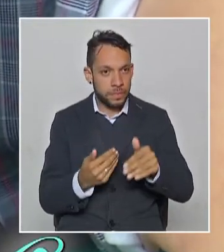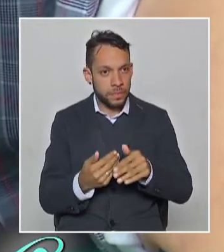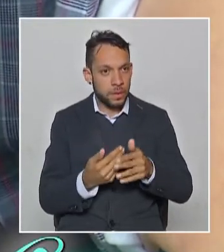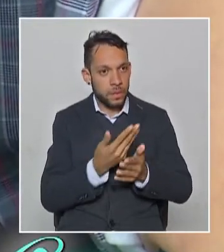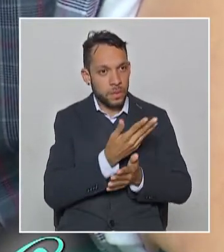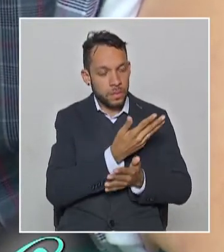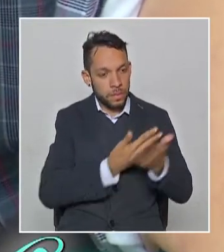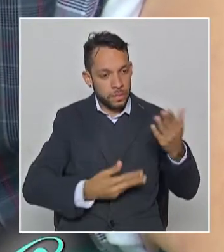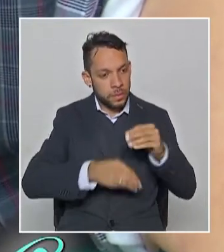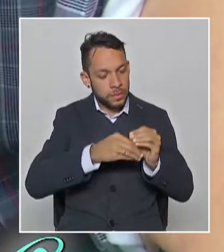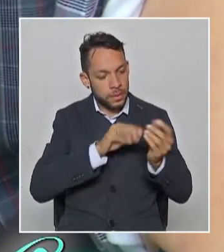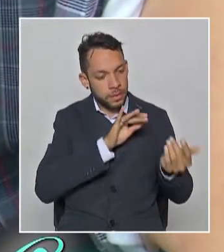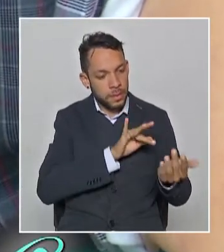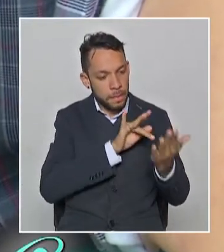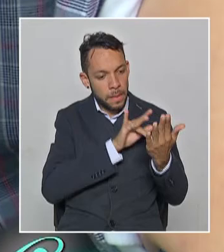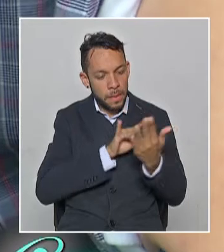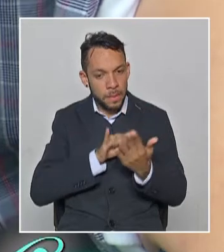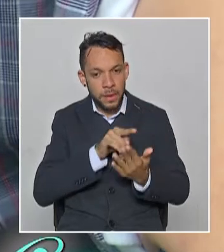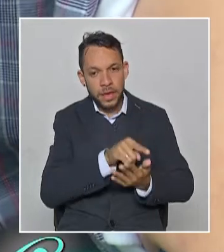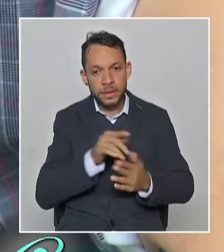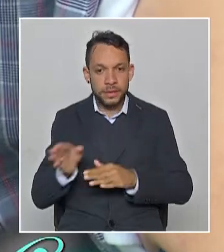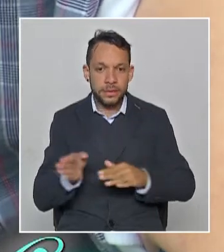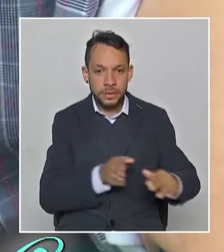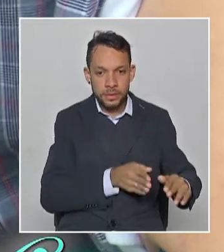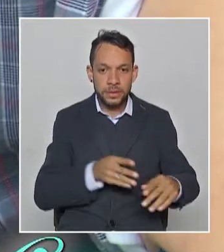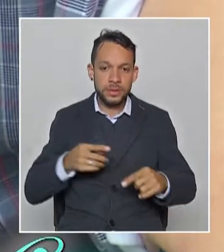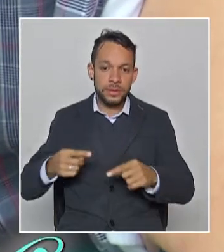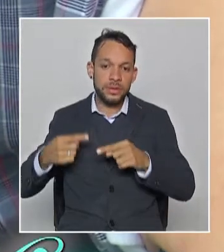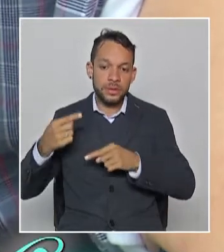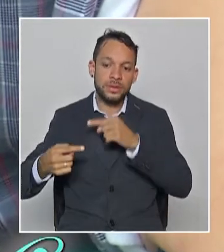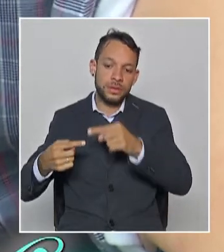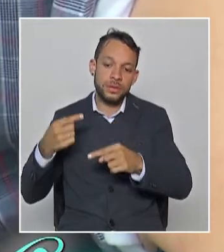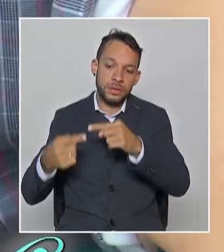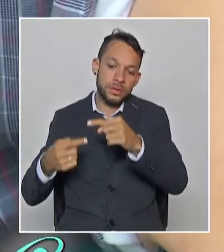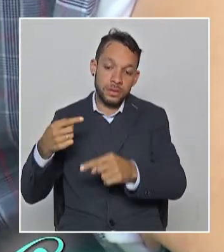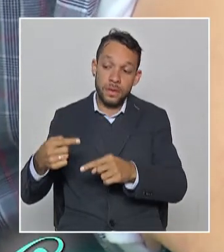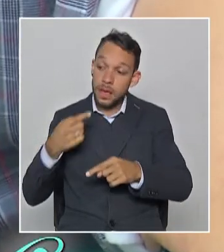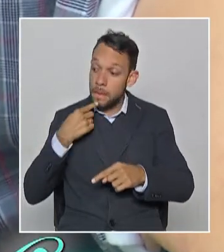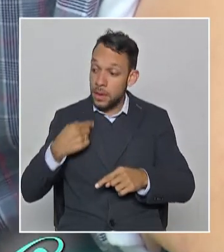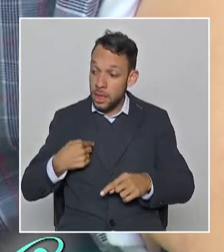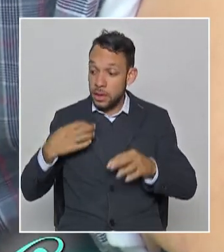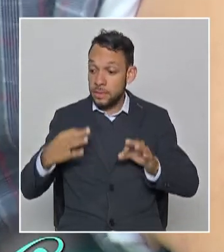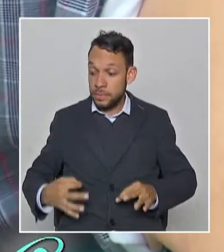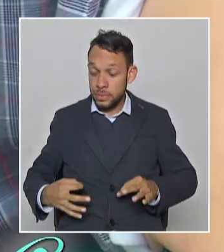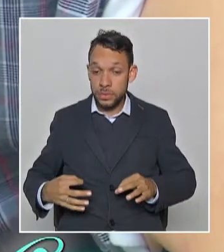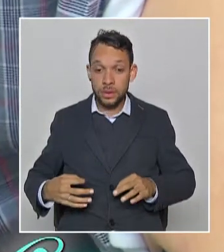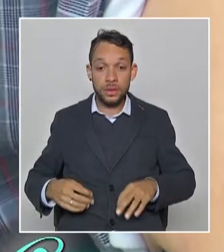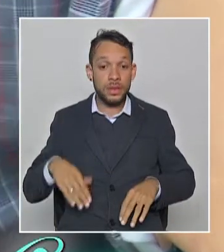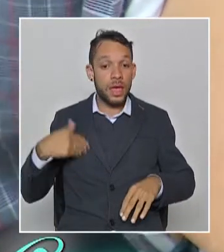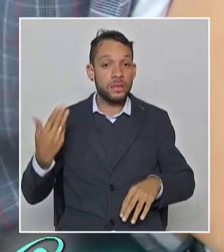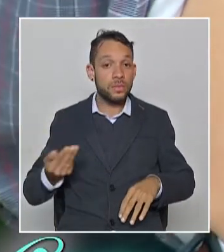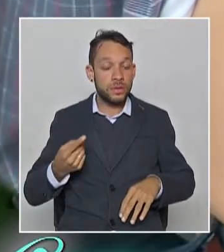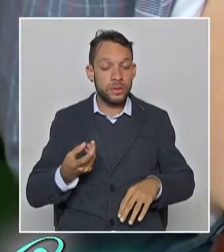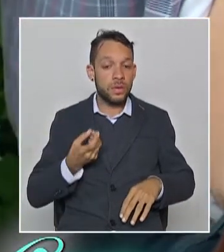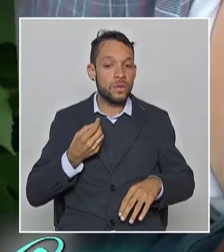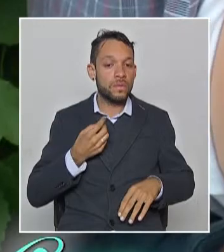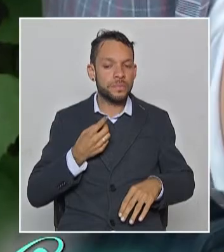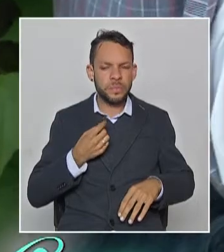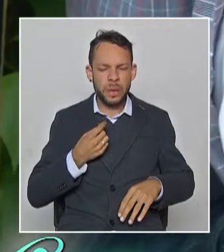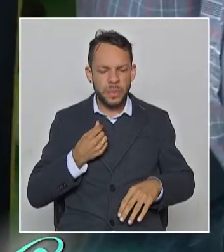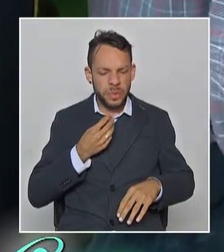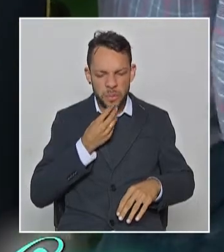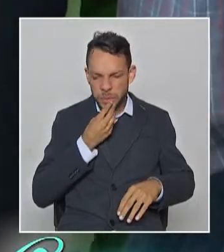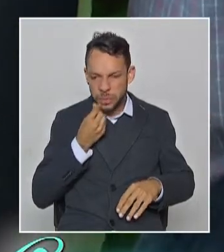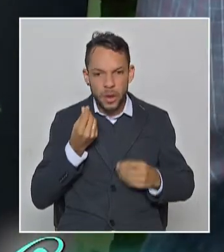sinovial directamente en el punto localizado. La historia que dice el ingeniero Guillermo no es inventada. Él dice, me hicieron eso y al rato empecé que mis glándulas